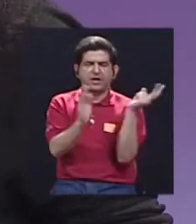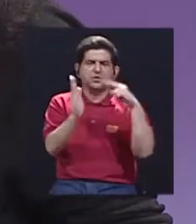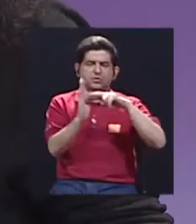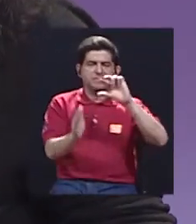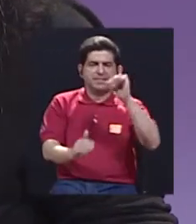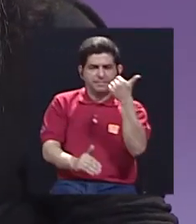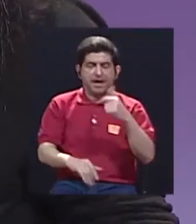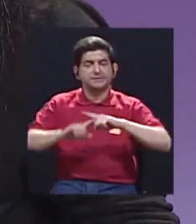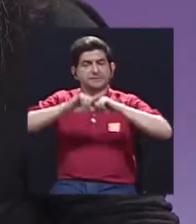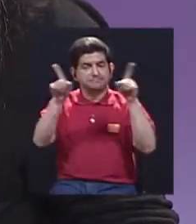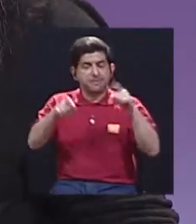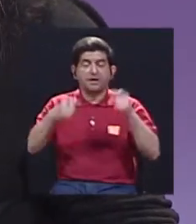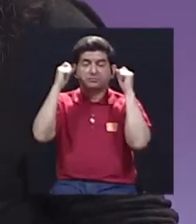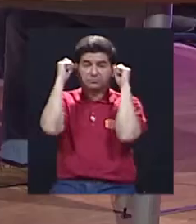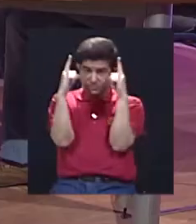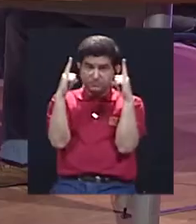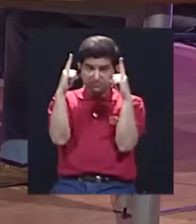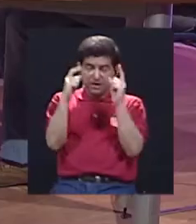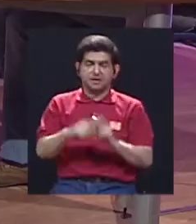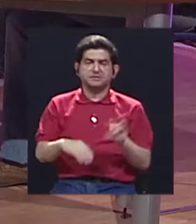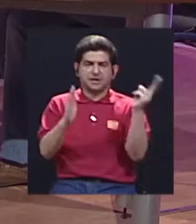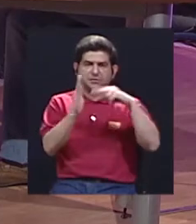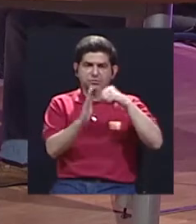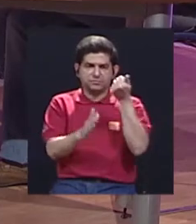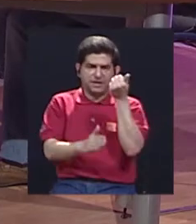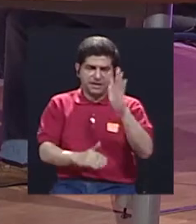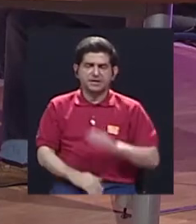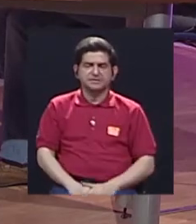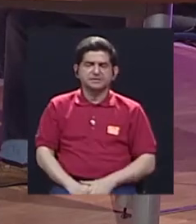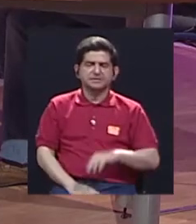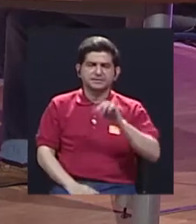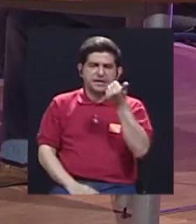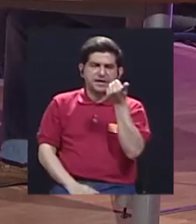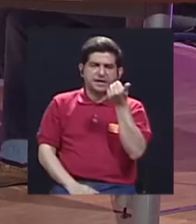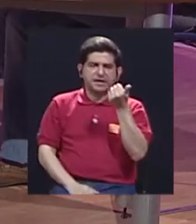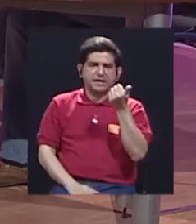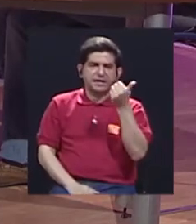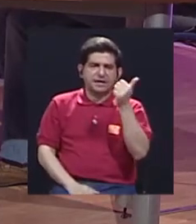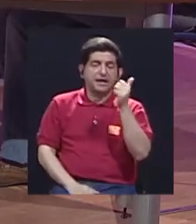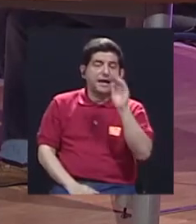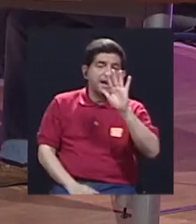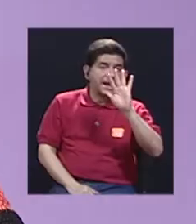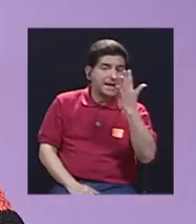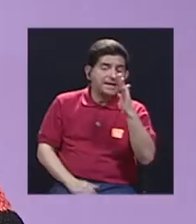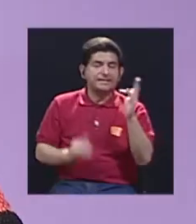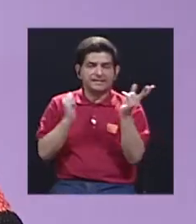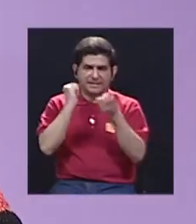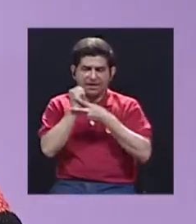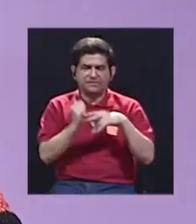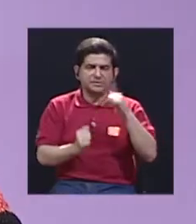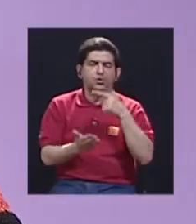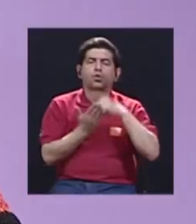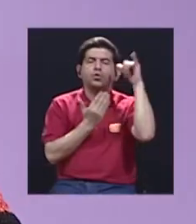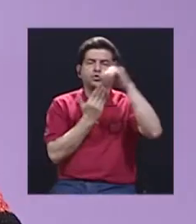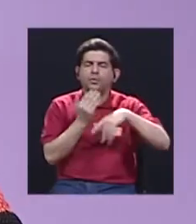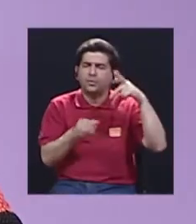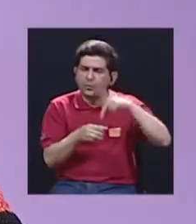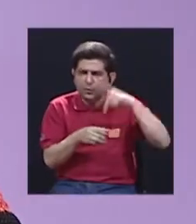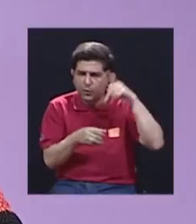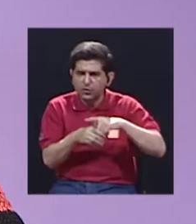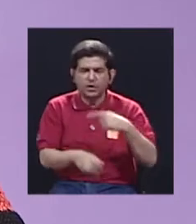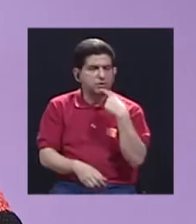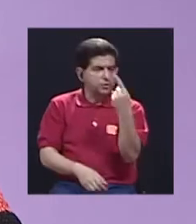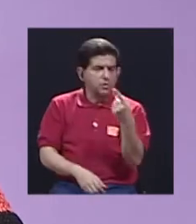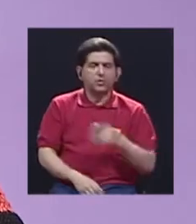2010. Sin embargo, la sorpresa es que para este 2015, en la quinta edición de la Trienal, participás con otro proyecto, como